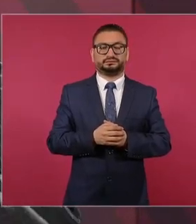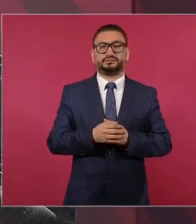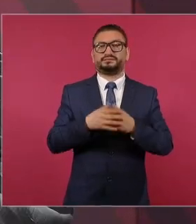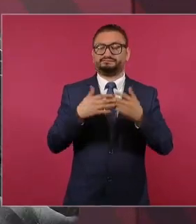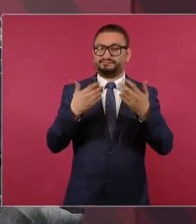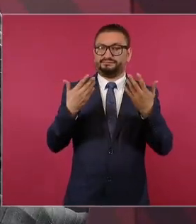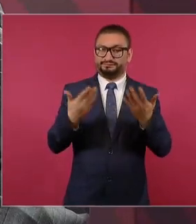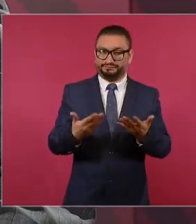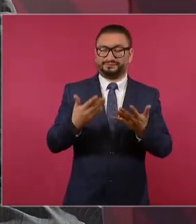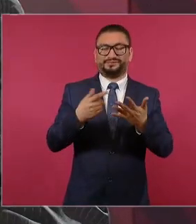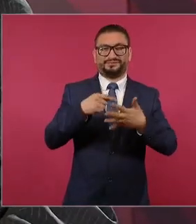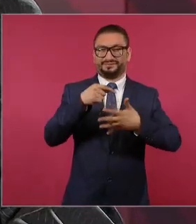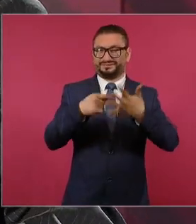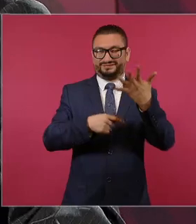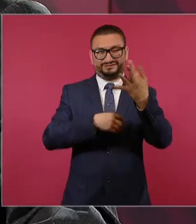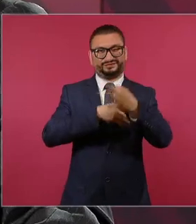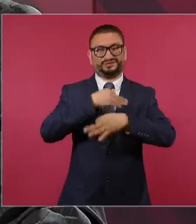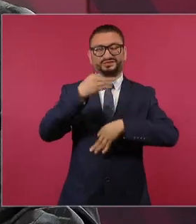Entonces, todo eso